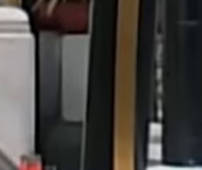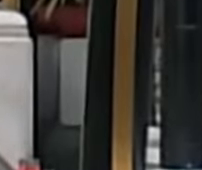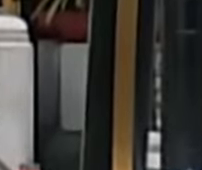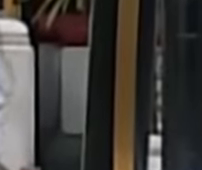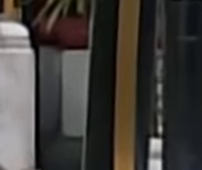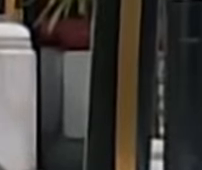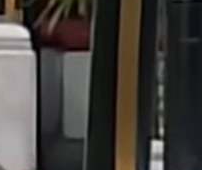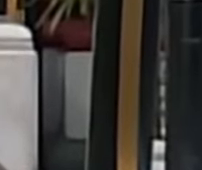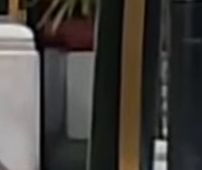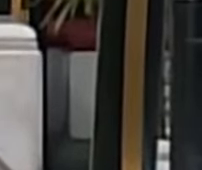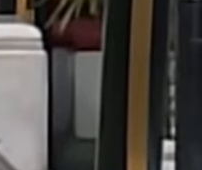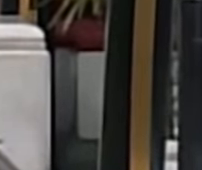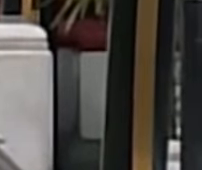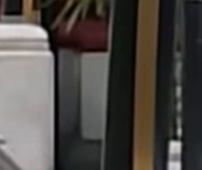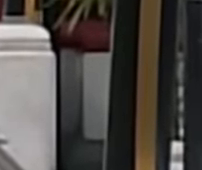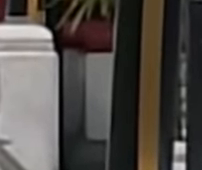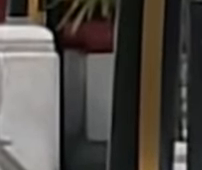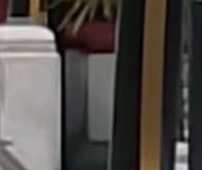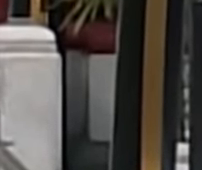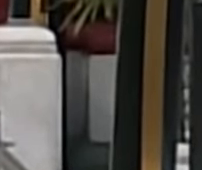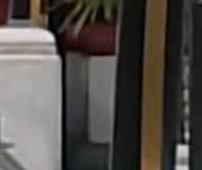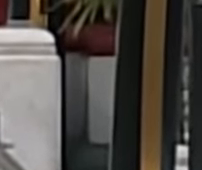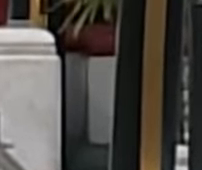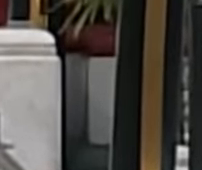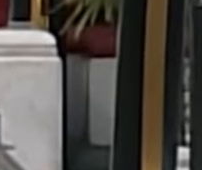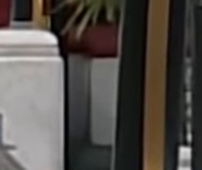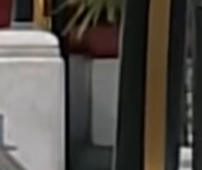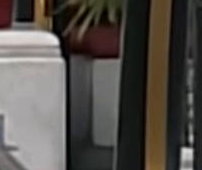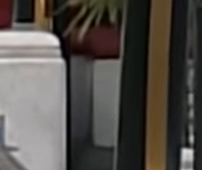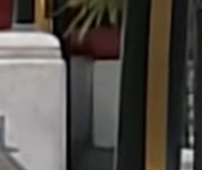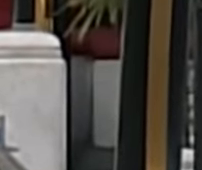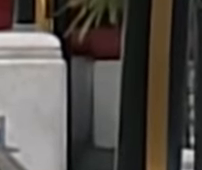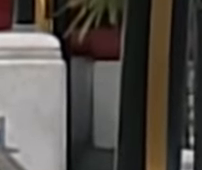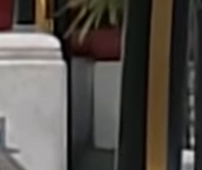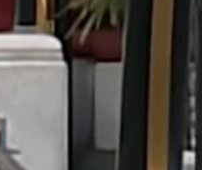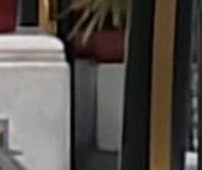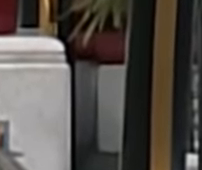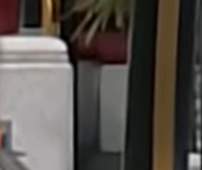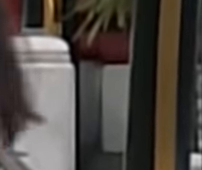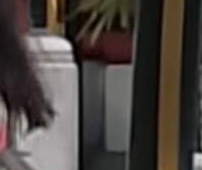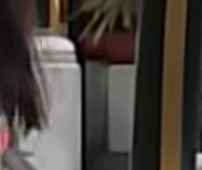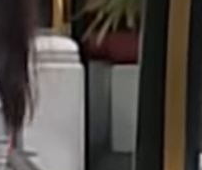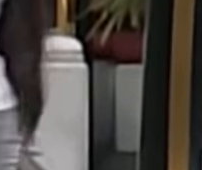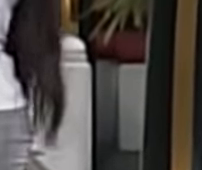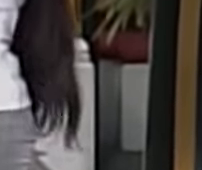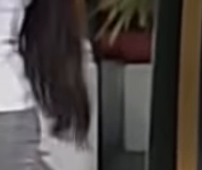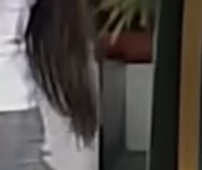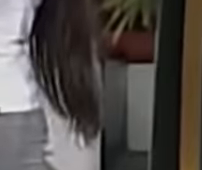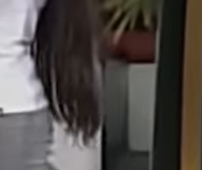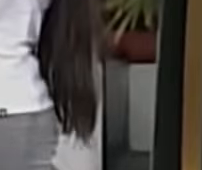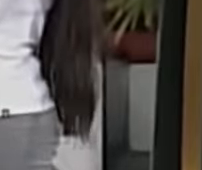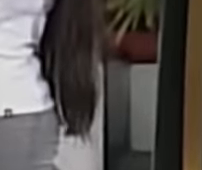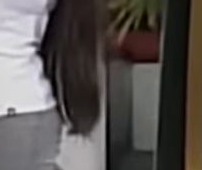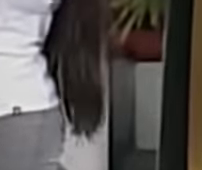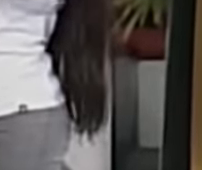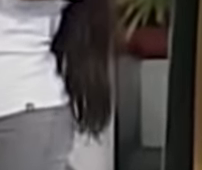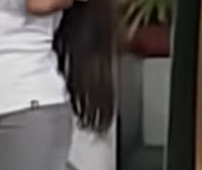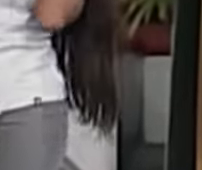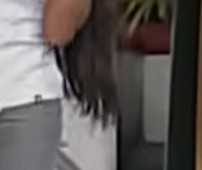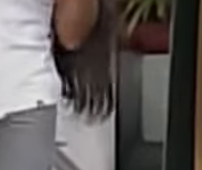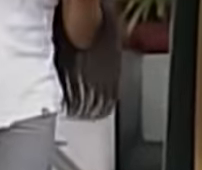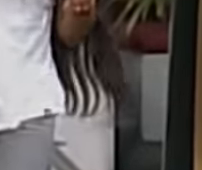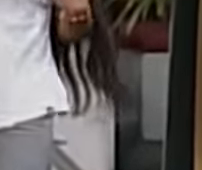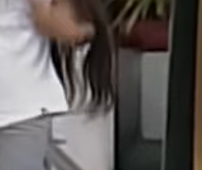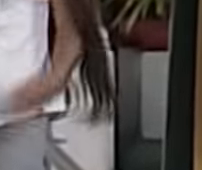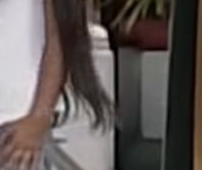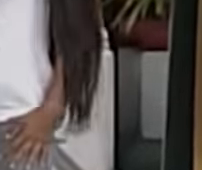felicidad, su alegría por recibir al futuro de la patria en este ameno encuentro que ha realizado el jefe de Estado Nicolás